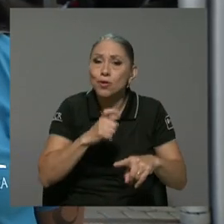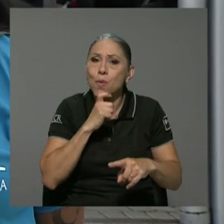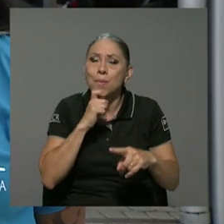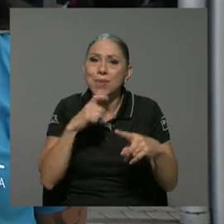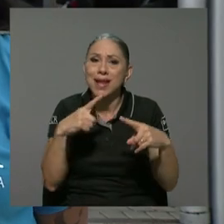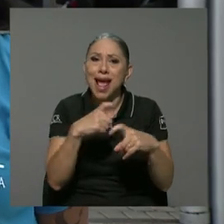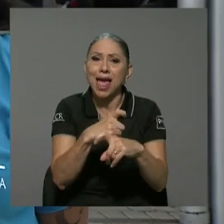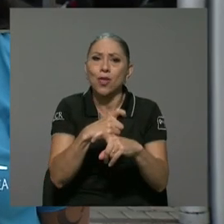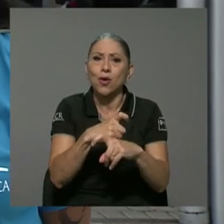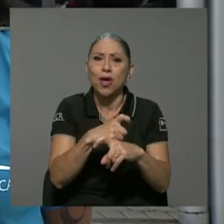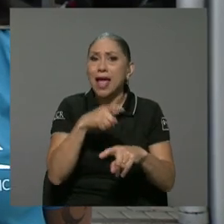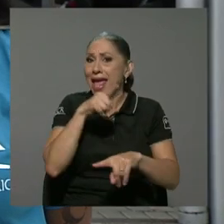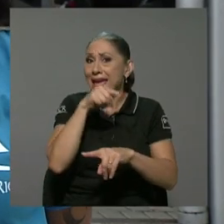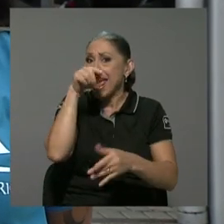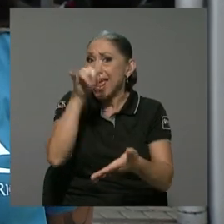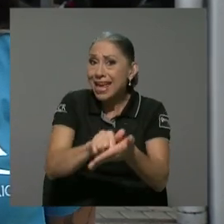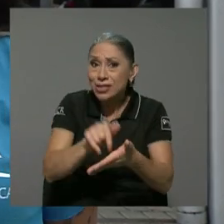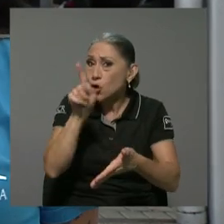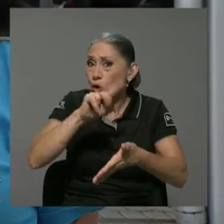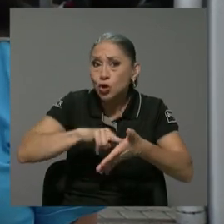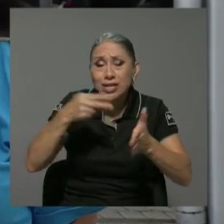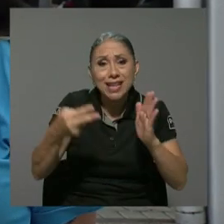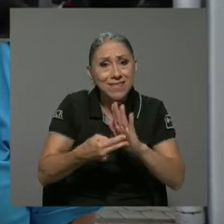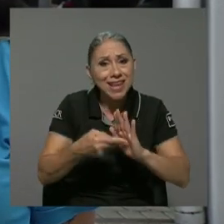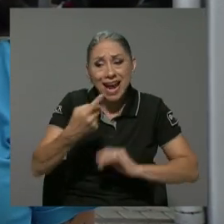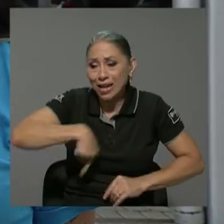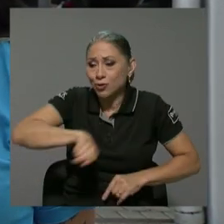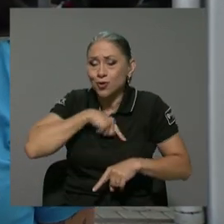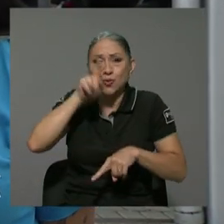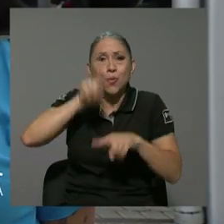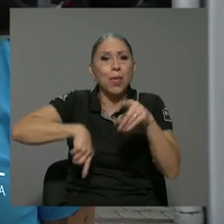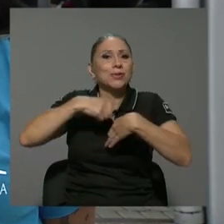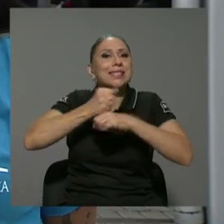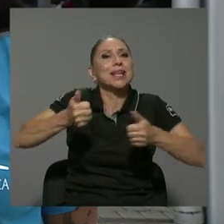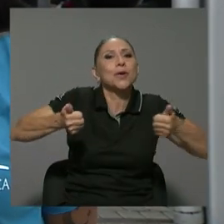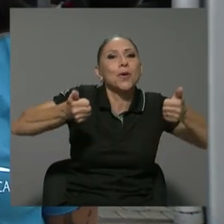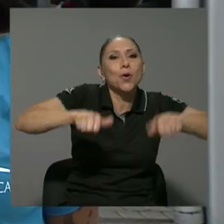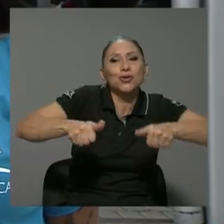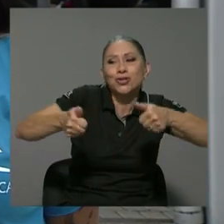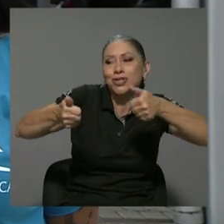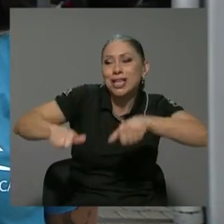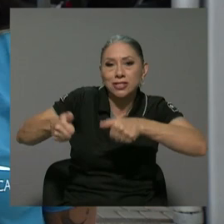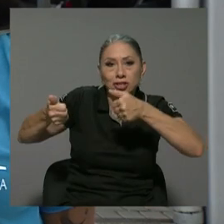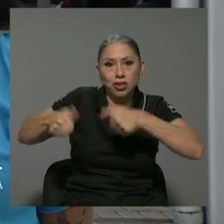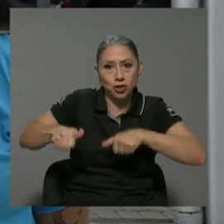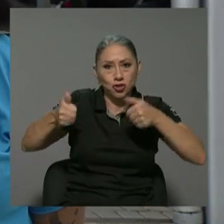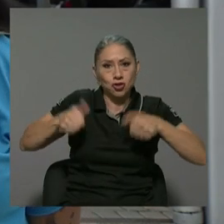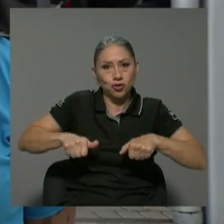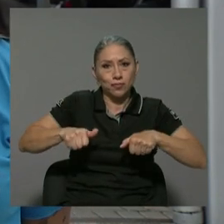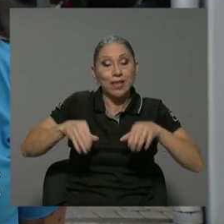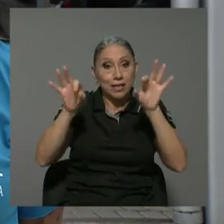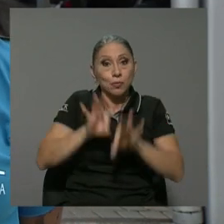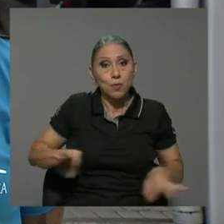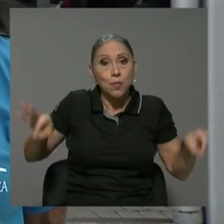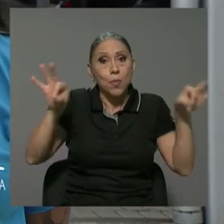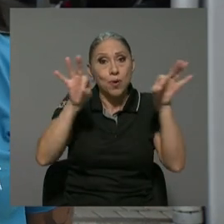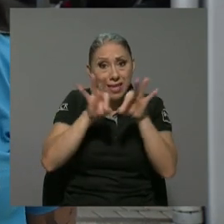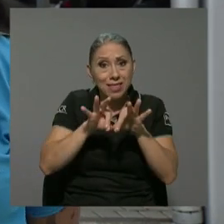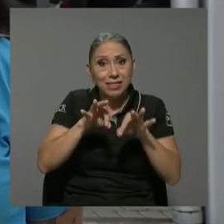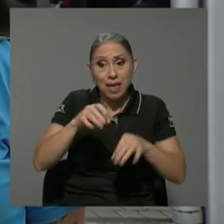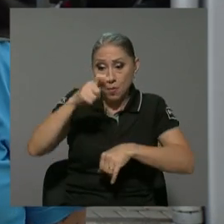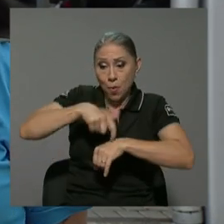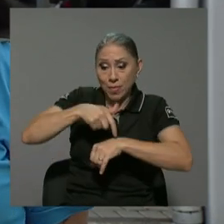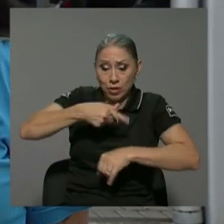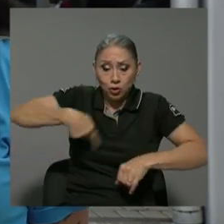quiere decir que no hayan consensos entre los movimientos. Yo creo muy importante establecer que los espacios en los que hemos compartido y